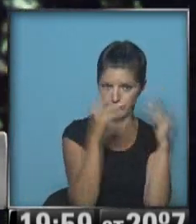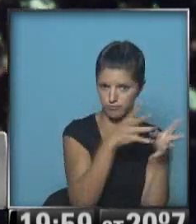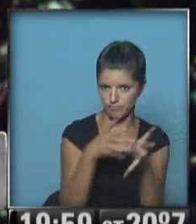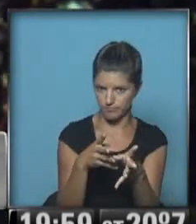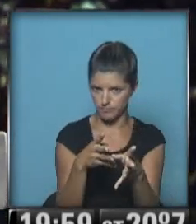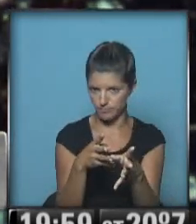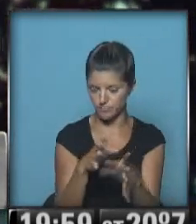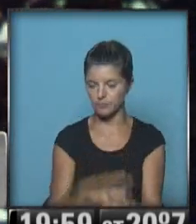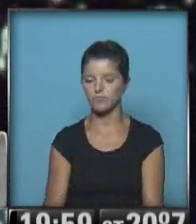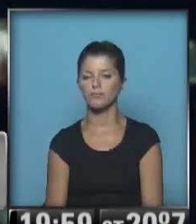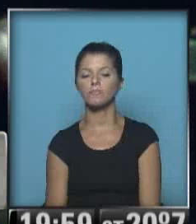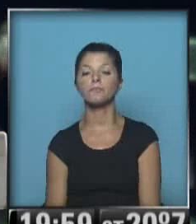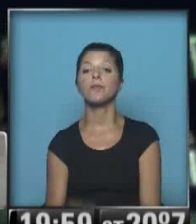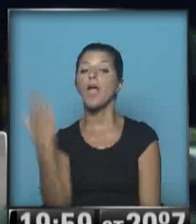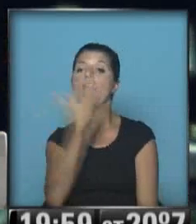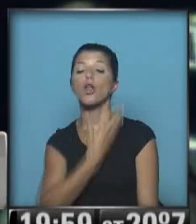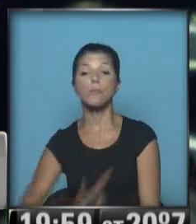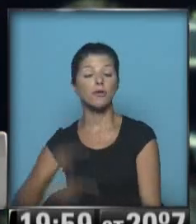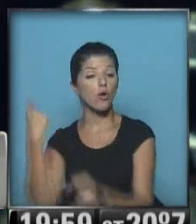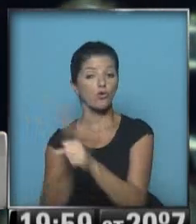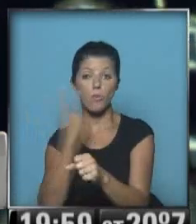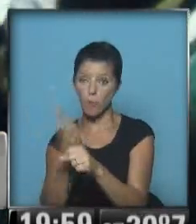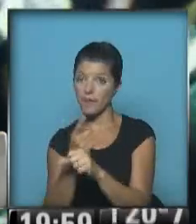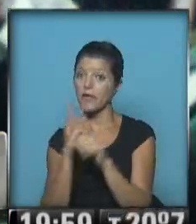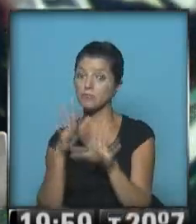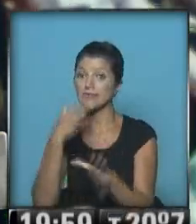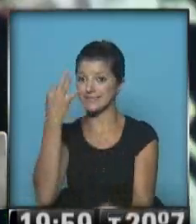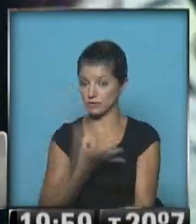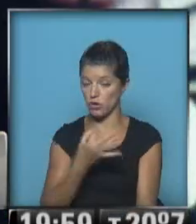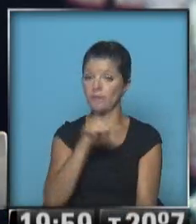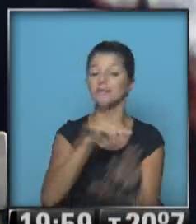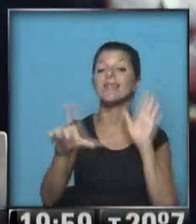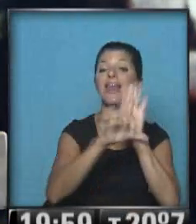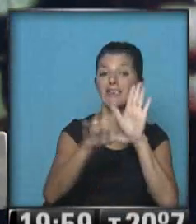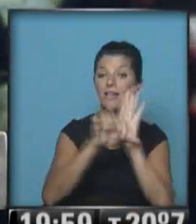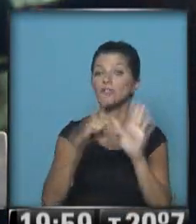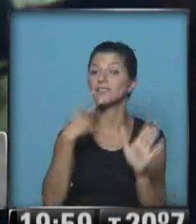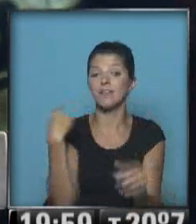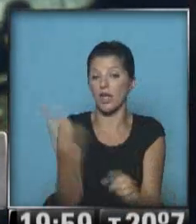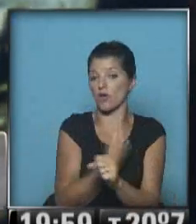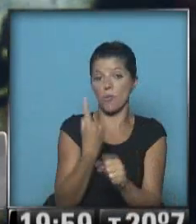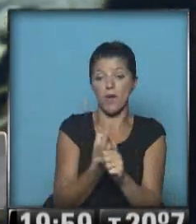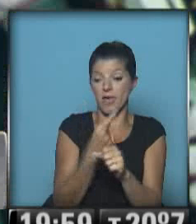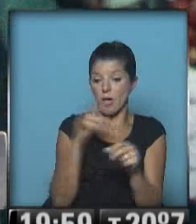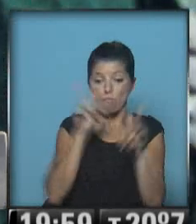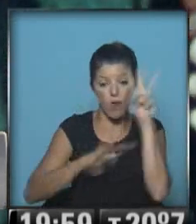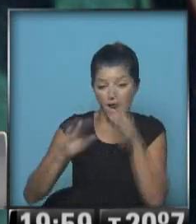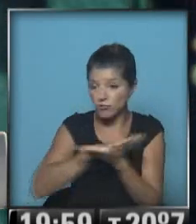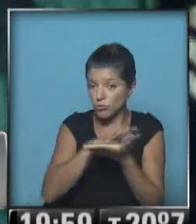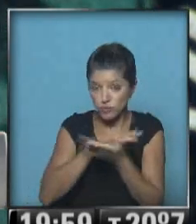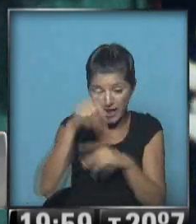subversivas el gobierno no puede tomar las medidas apropiadas los legisladores se declaran incapaces de hallar una salida a la